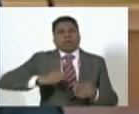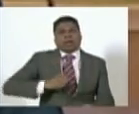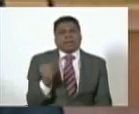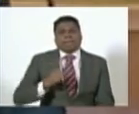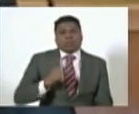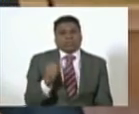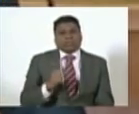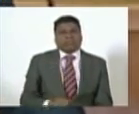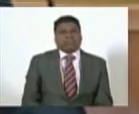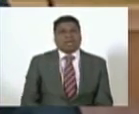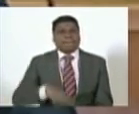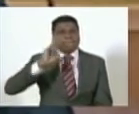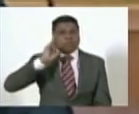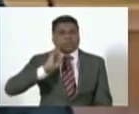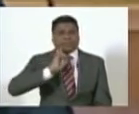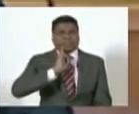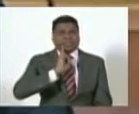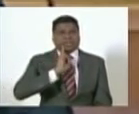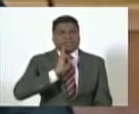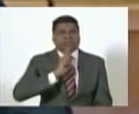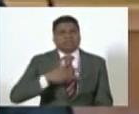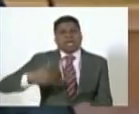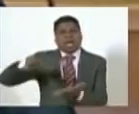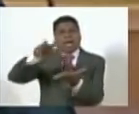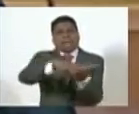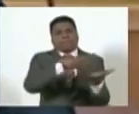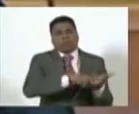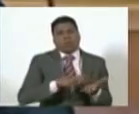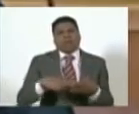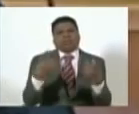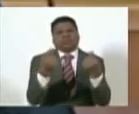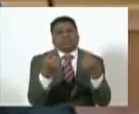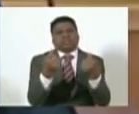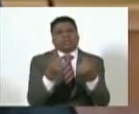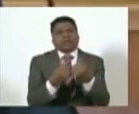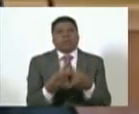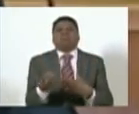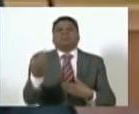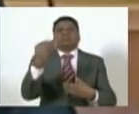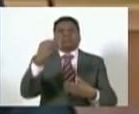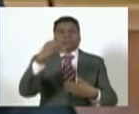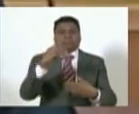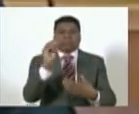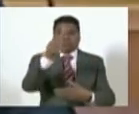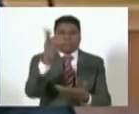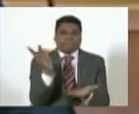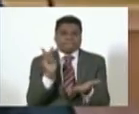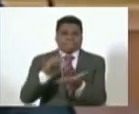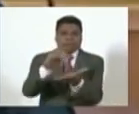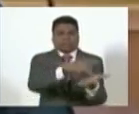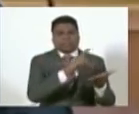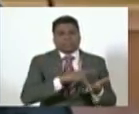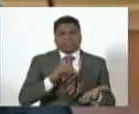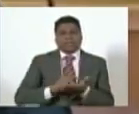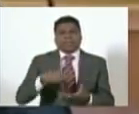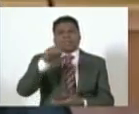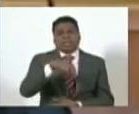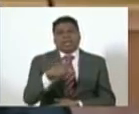Nacional Bolivariana. He aprobado los recursos para incorporar en este primer